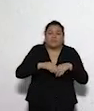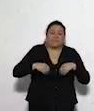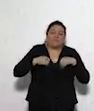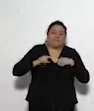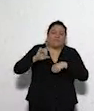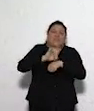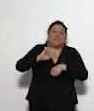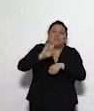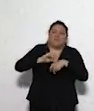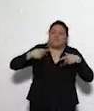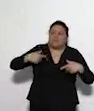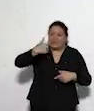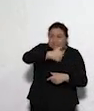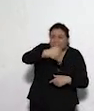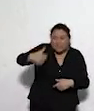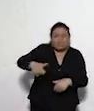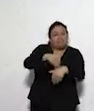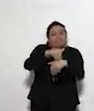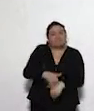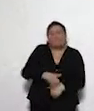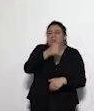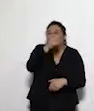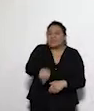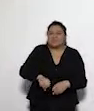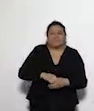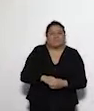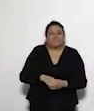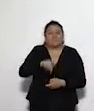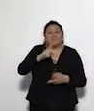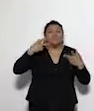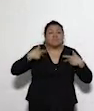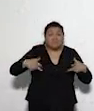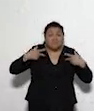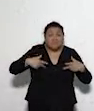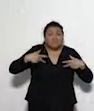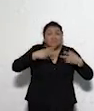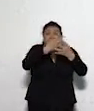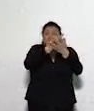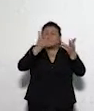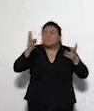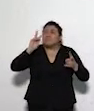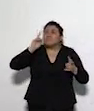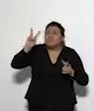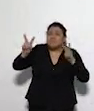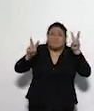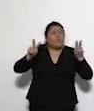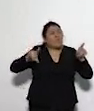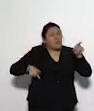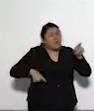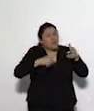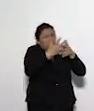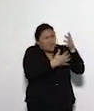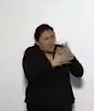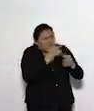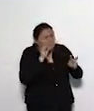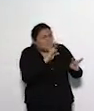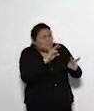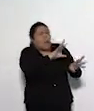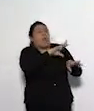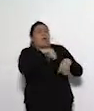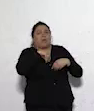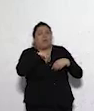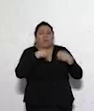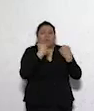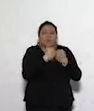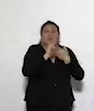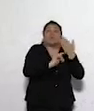de cada persona, pero es preciso que la sociedad constate, con el ejemplo que den las autoridades, que la ley deje